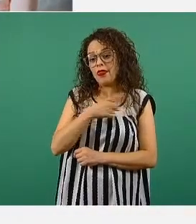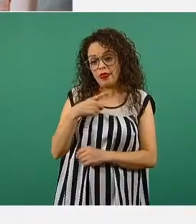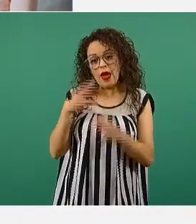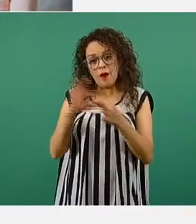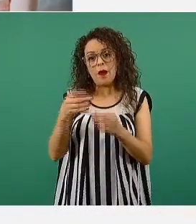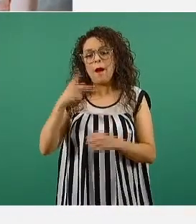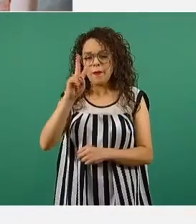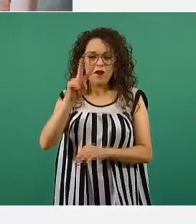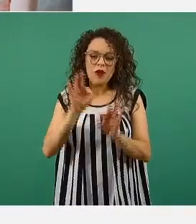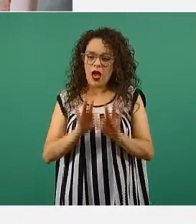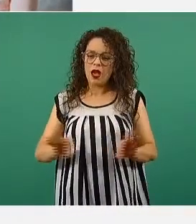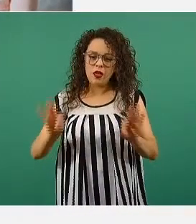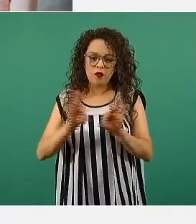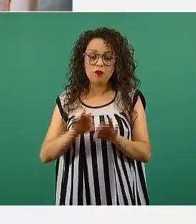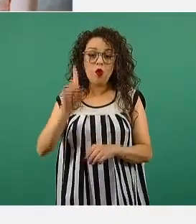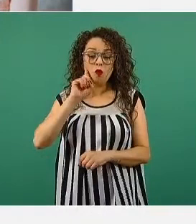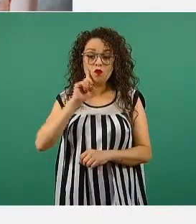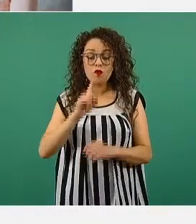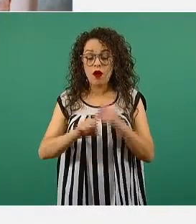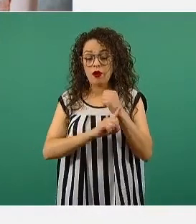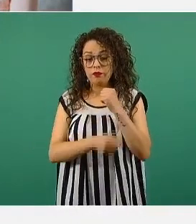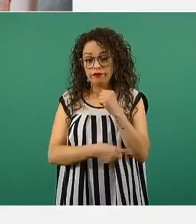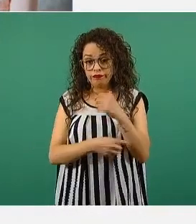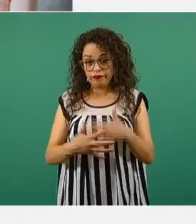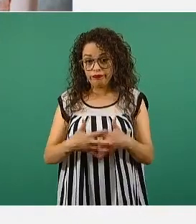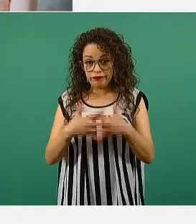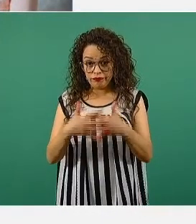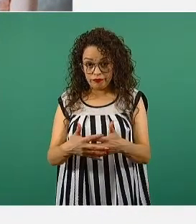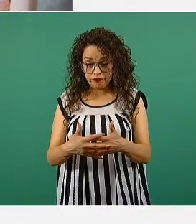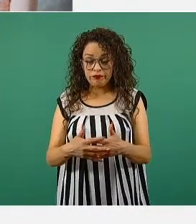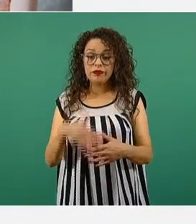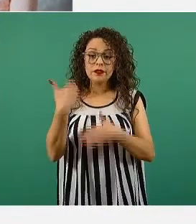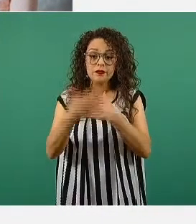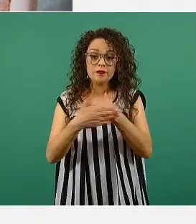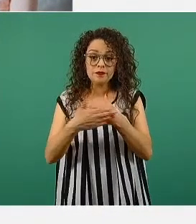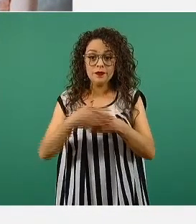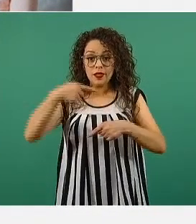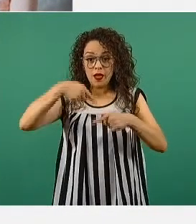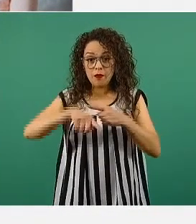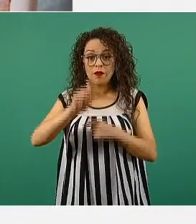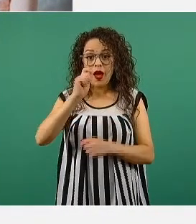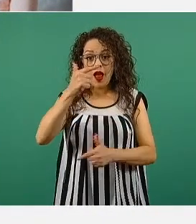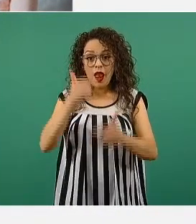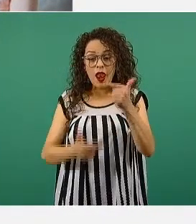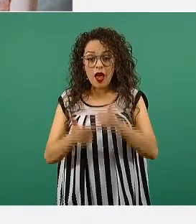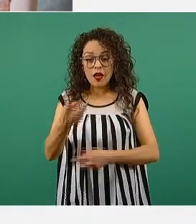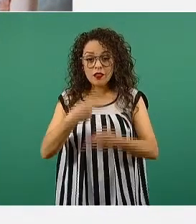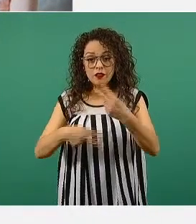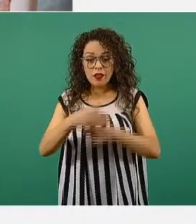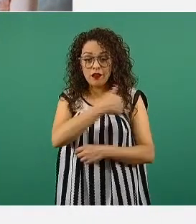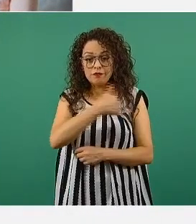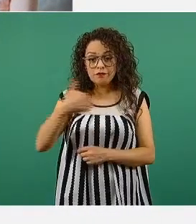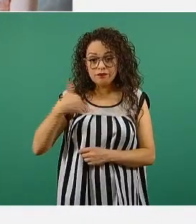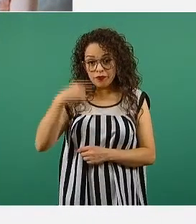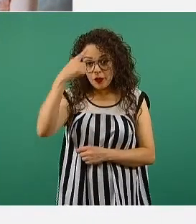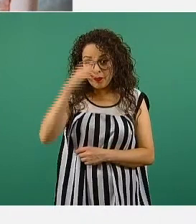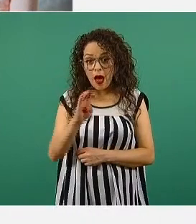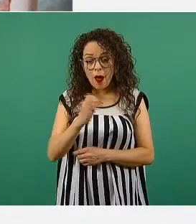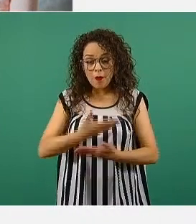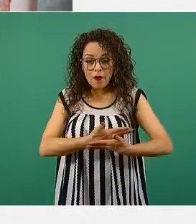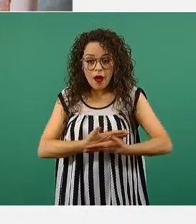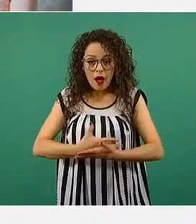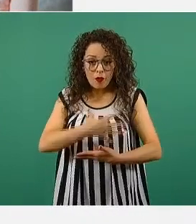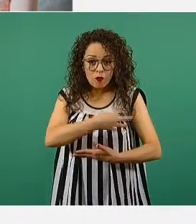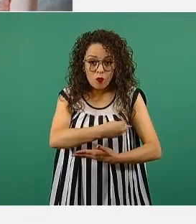La mujer embarazada que va a lactar o la mujer que está lactando en ese momento. No hay suficiente información de vacunación en mujeres